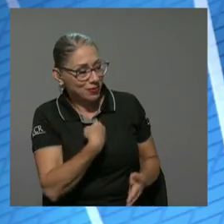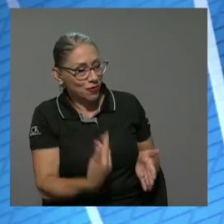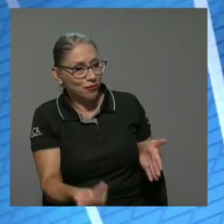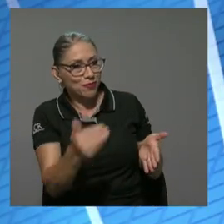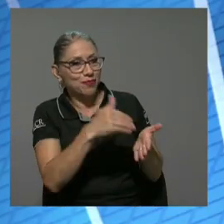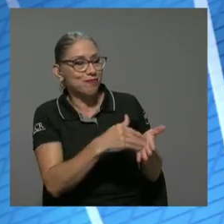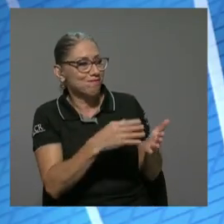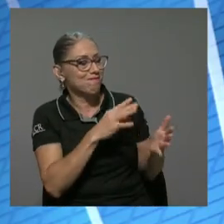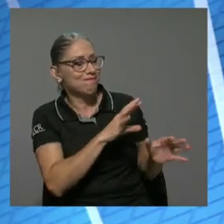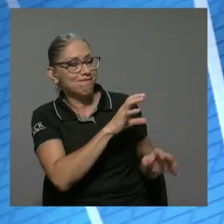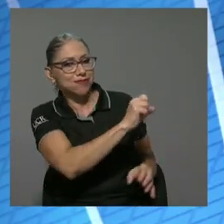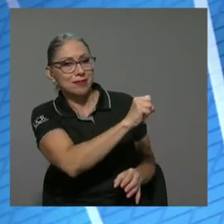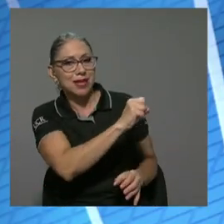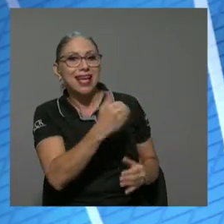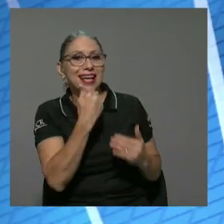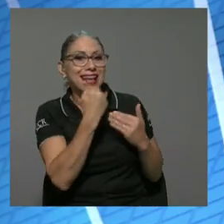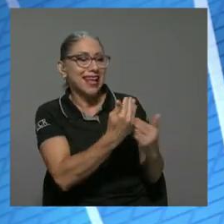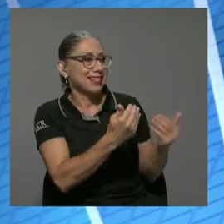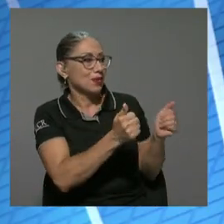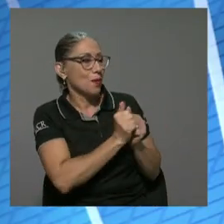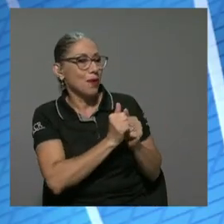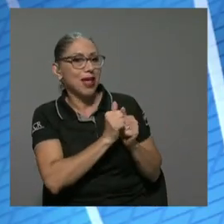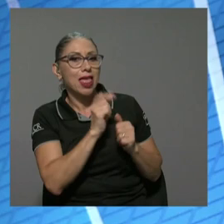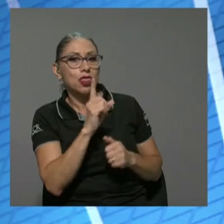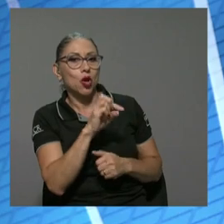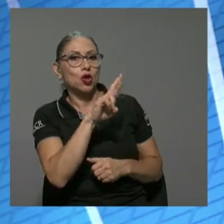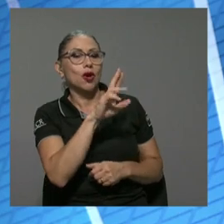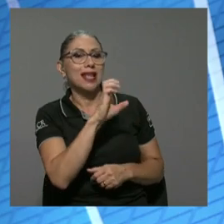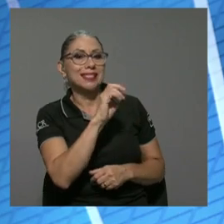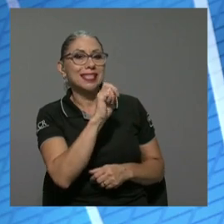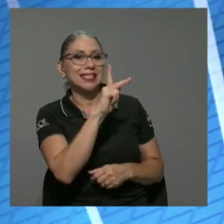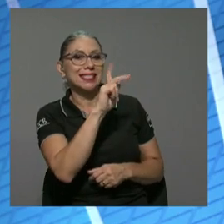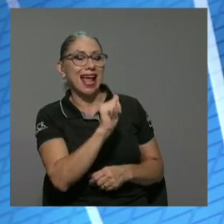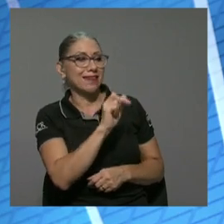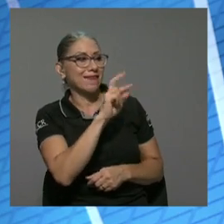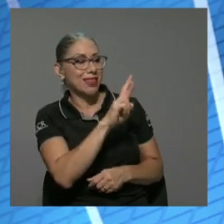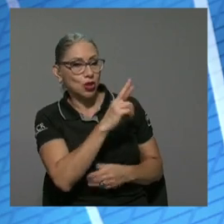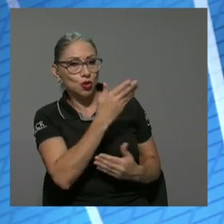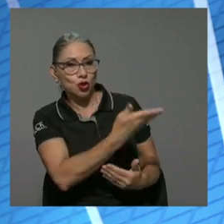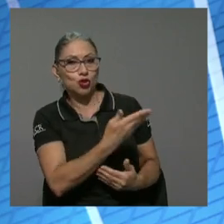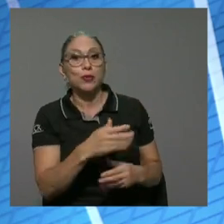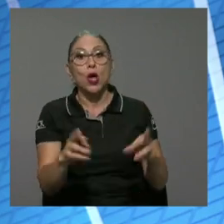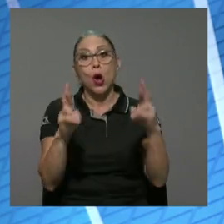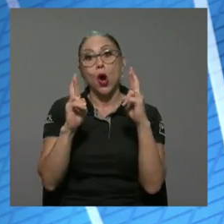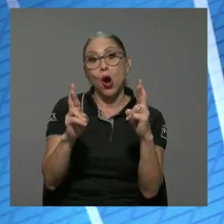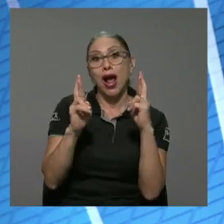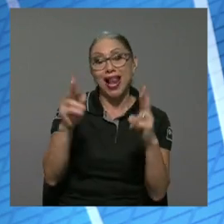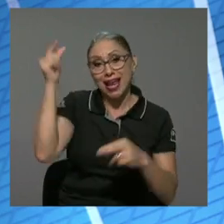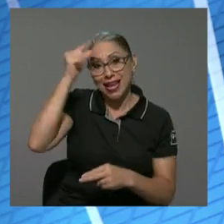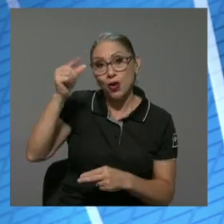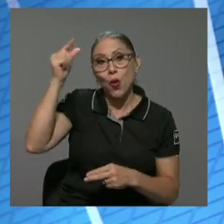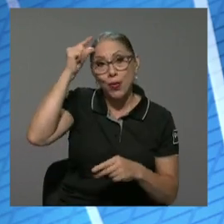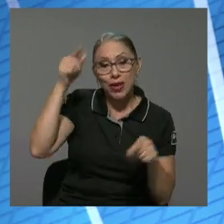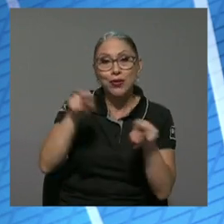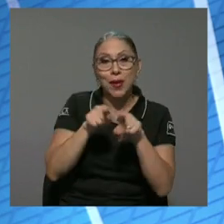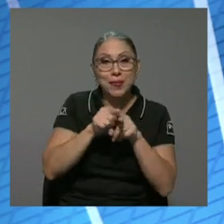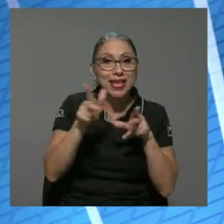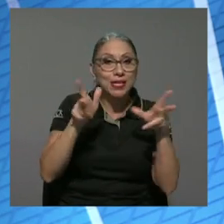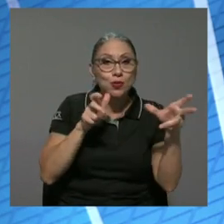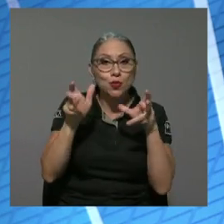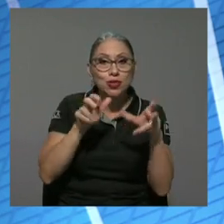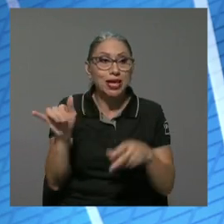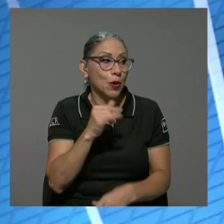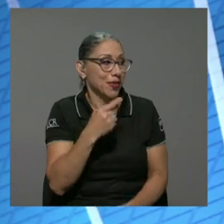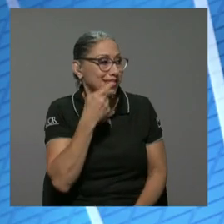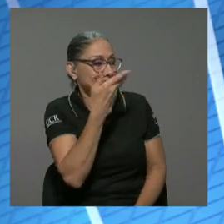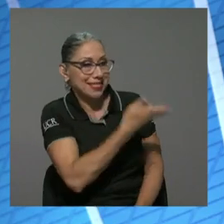por acompañarnos, doctora Siska Ravetto-Vorst. Ojalá que de verdad el gobierno también escuche y que lo que decía Siska,